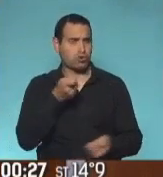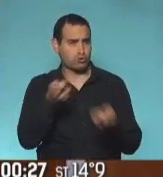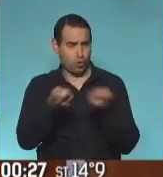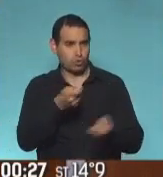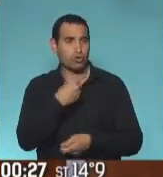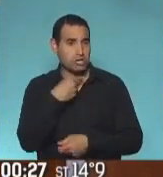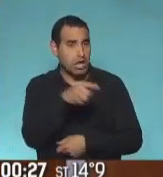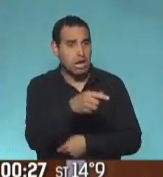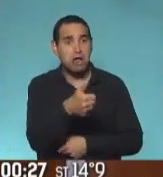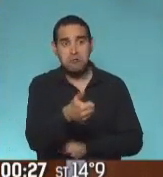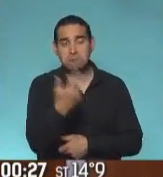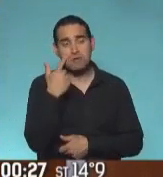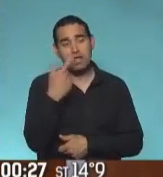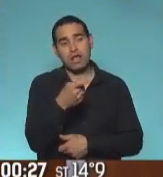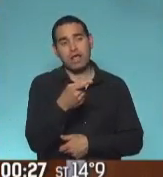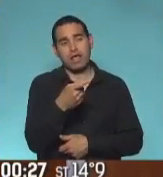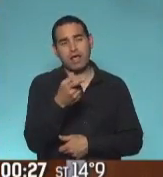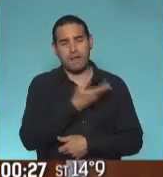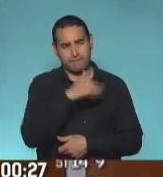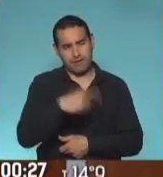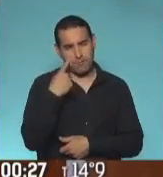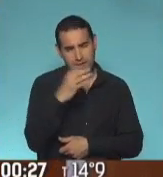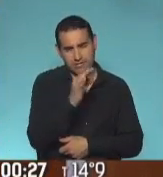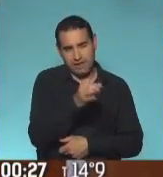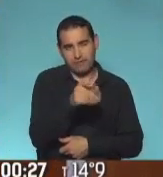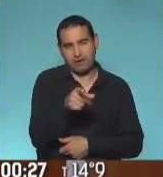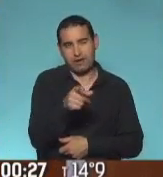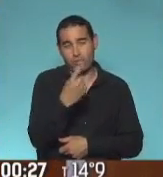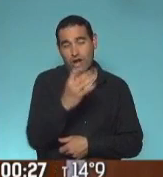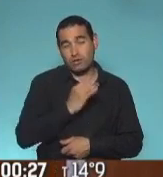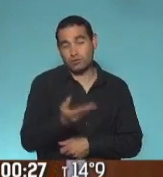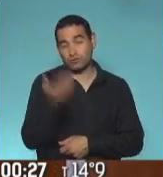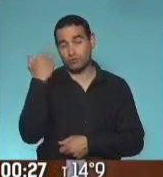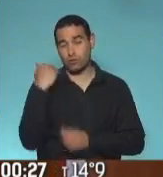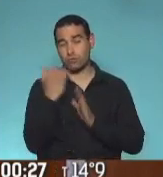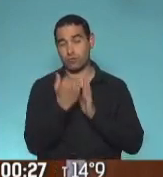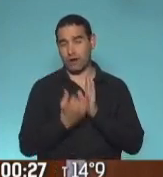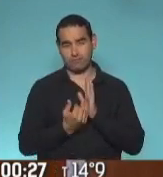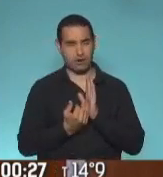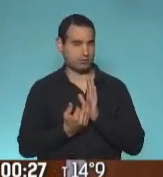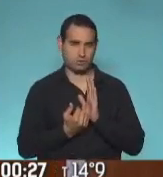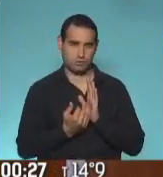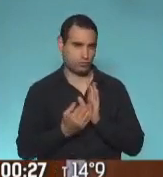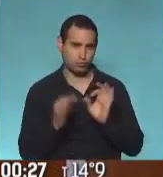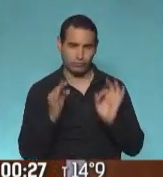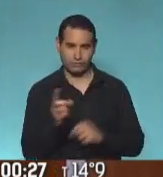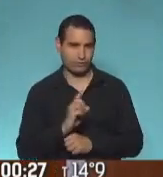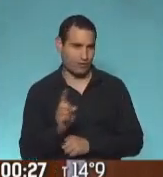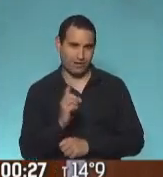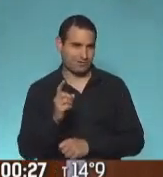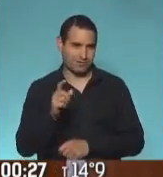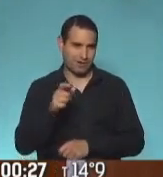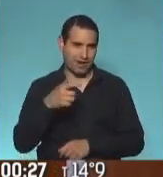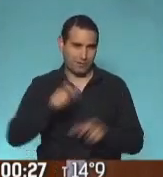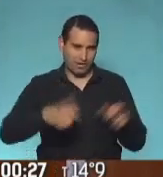que el fondo no lo va a reconocer, pero admite que el programa que armó hace un año era claramente insuficiente. Nosotros los argentinos